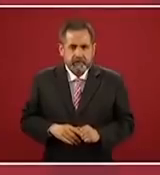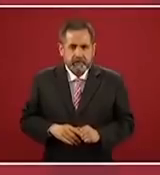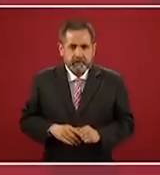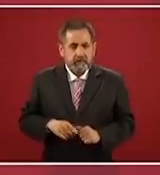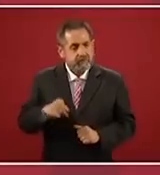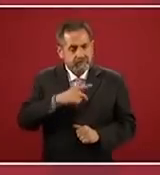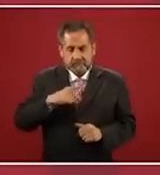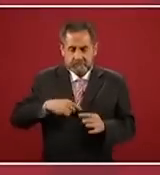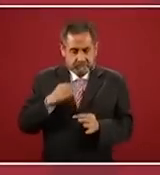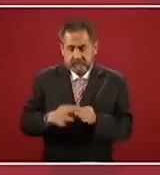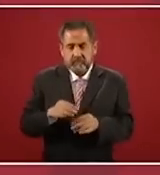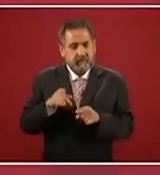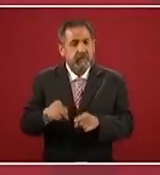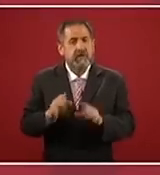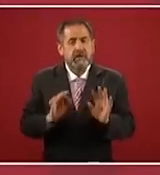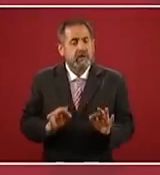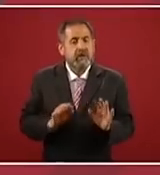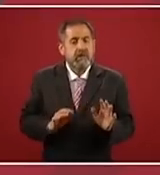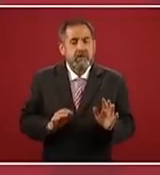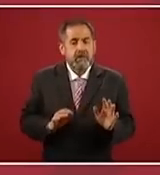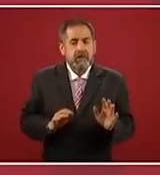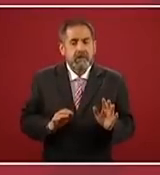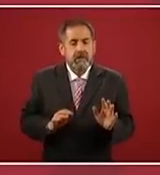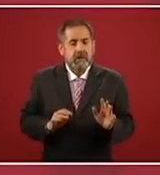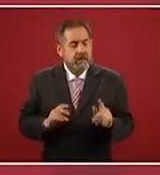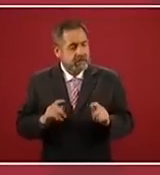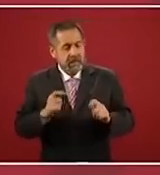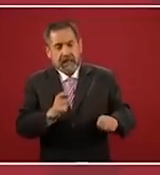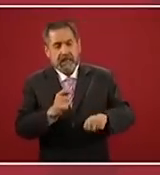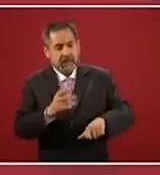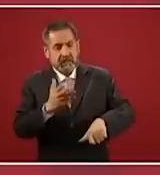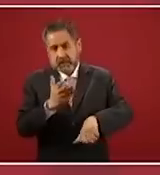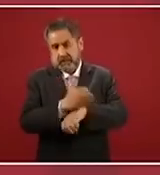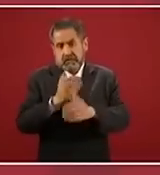lleve a cabo, ¿no?, la consignación.